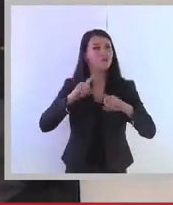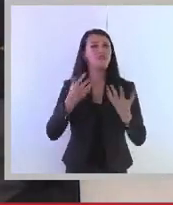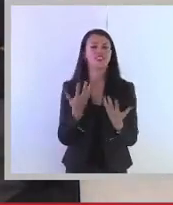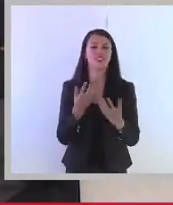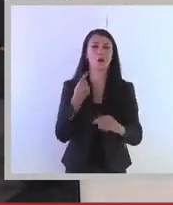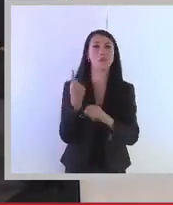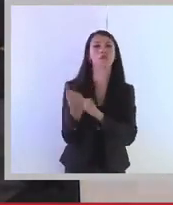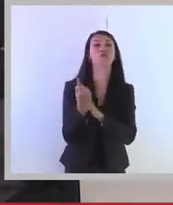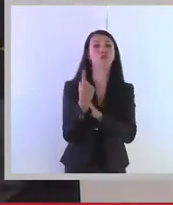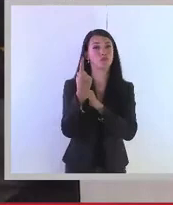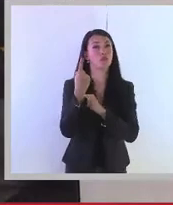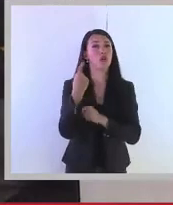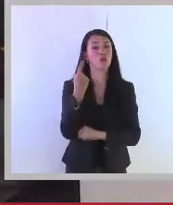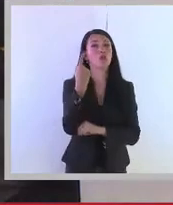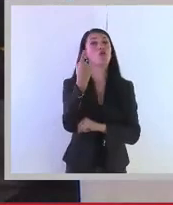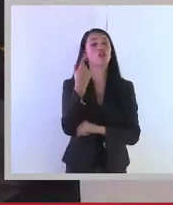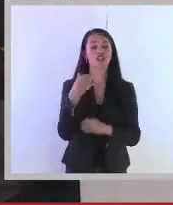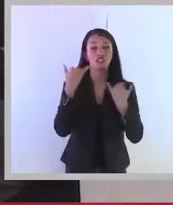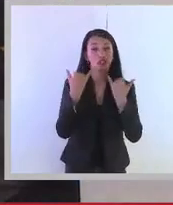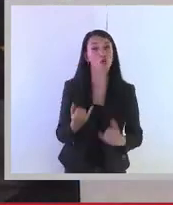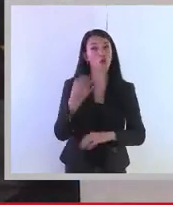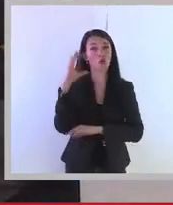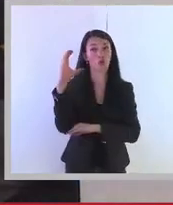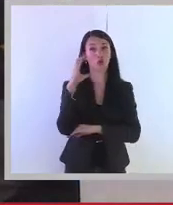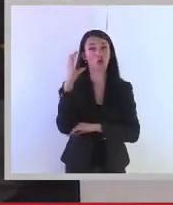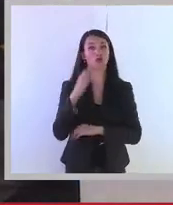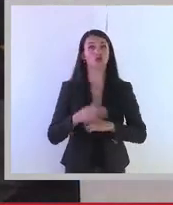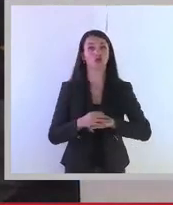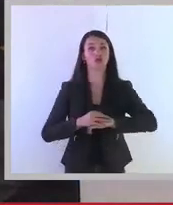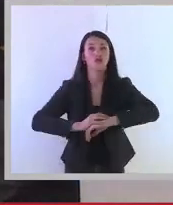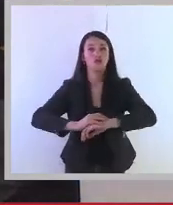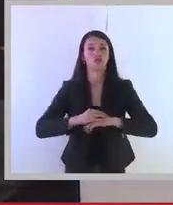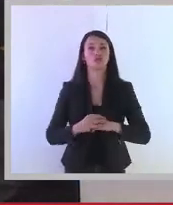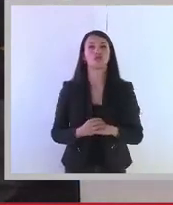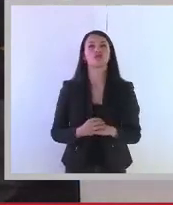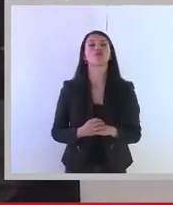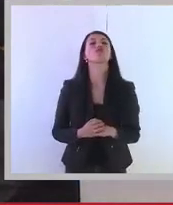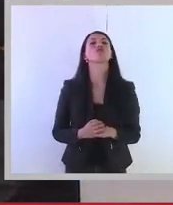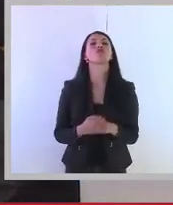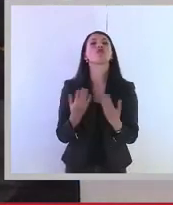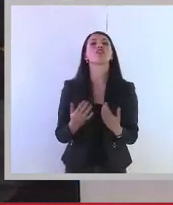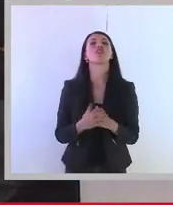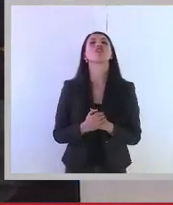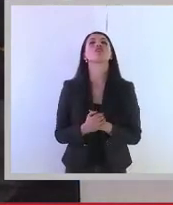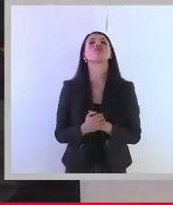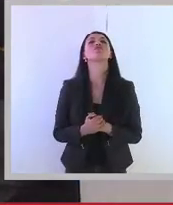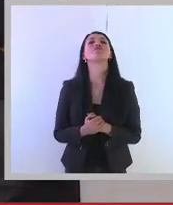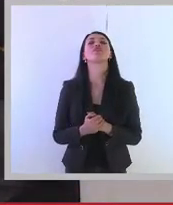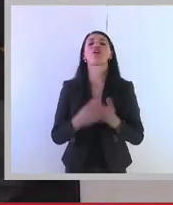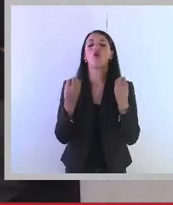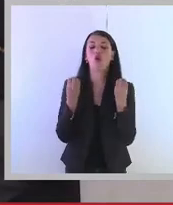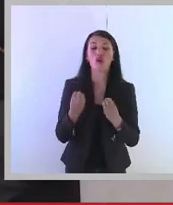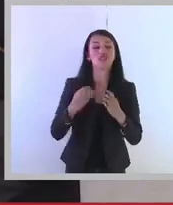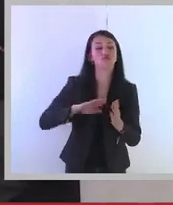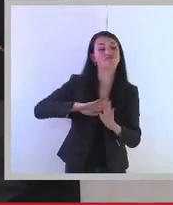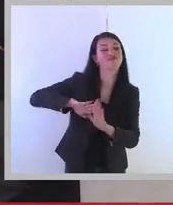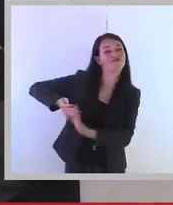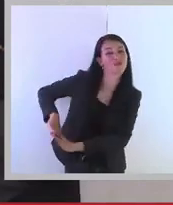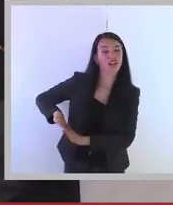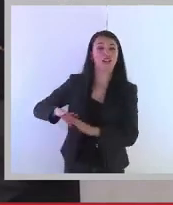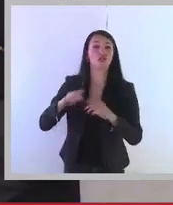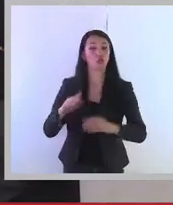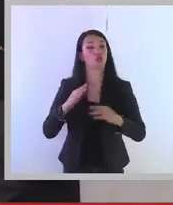Las políticas que hoy tiene Colombia han tradicionalmente excluido a quienes hoy